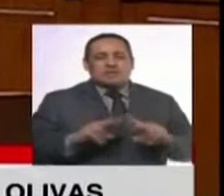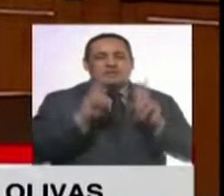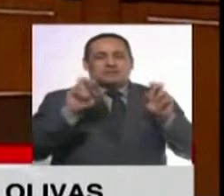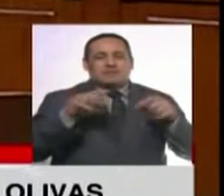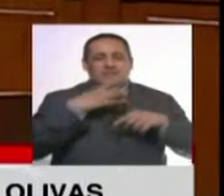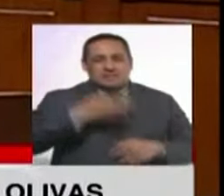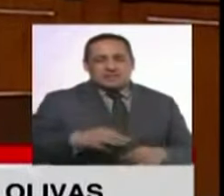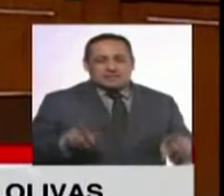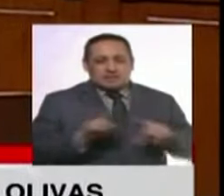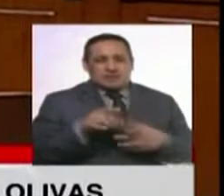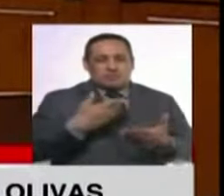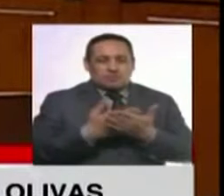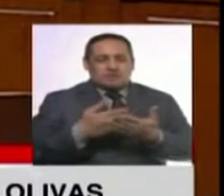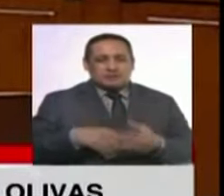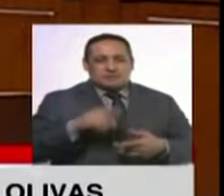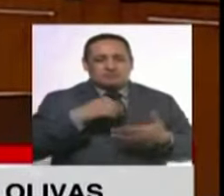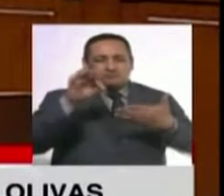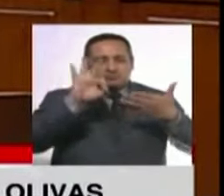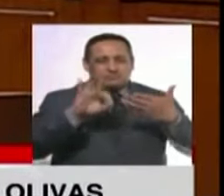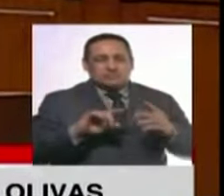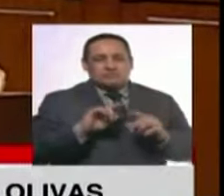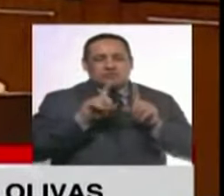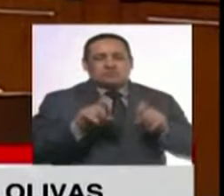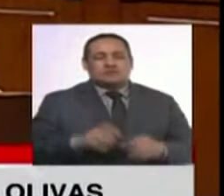reales cualitativas y cuantitativas